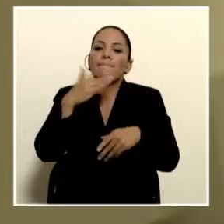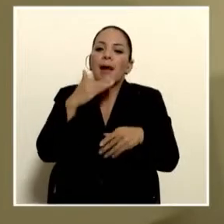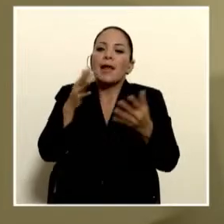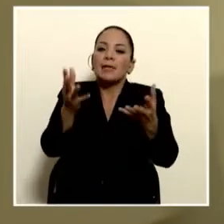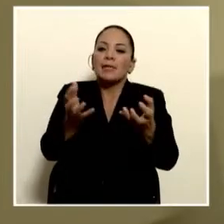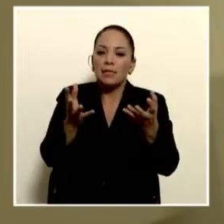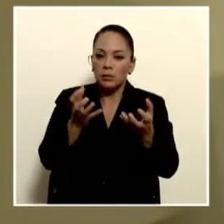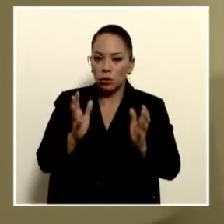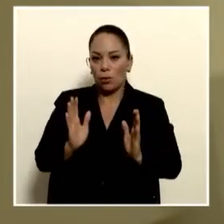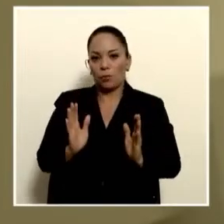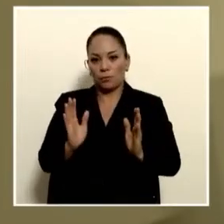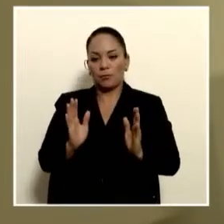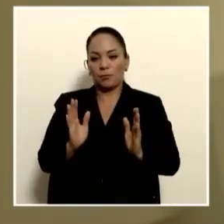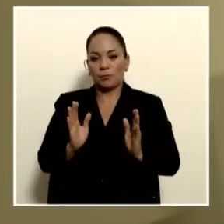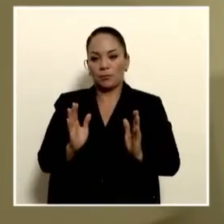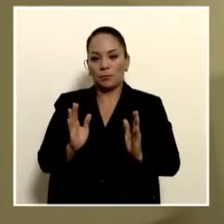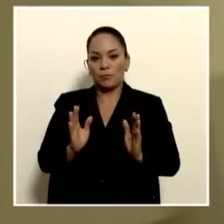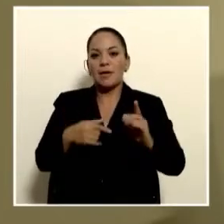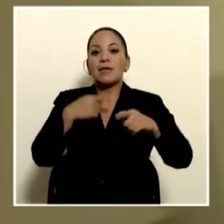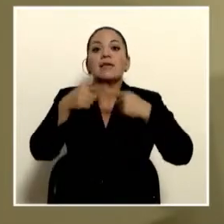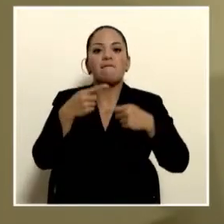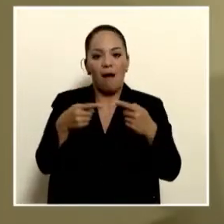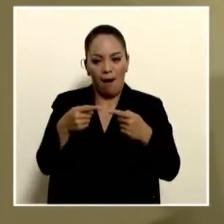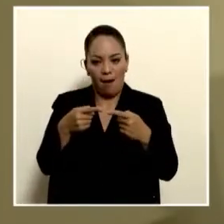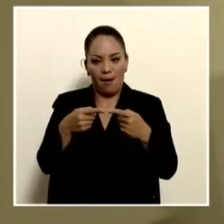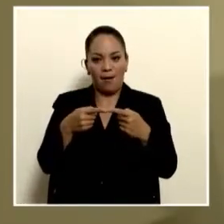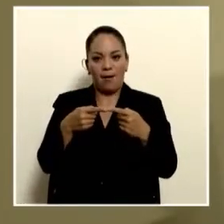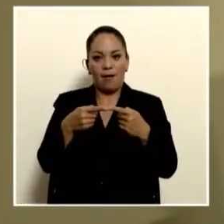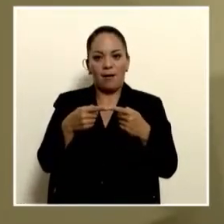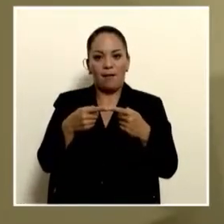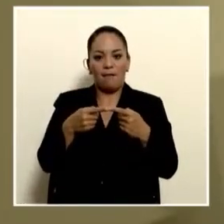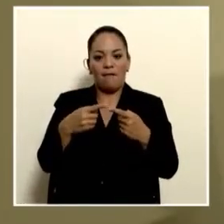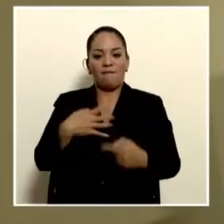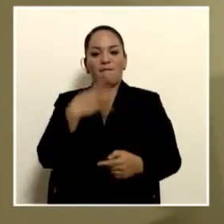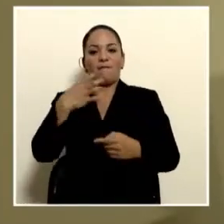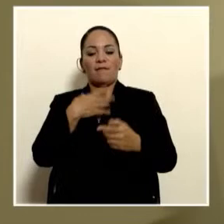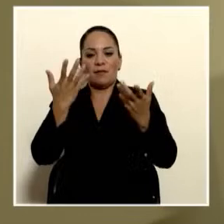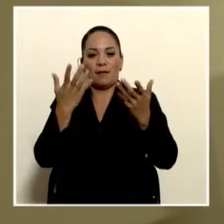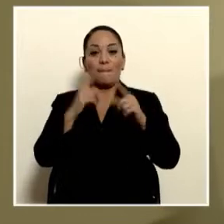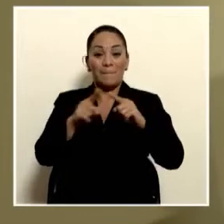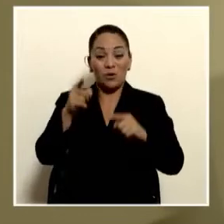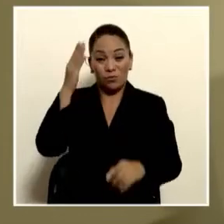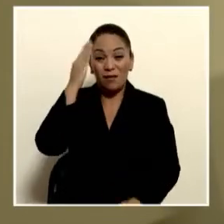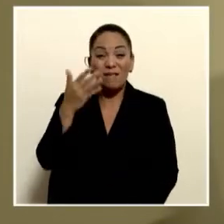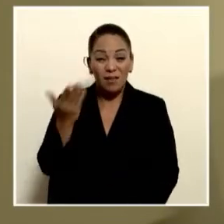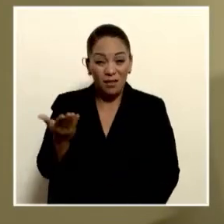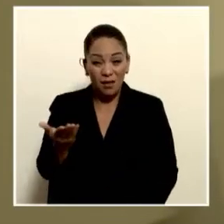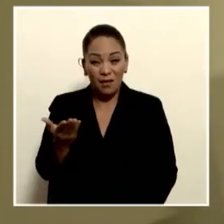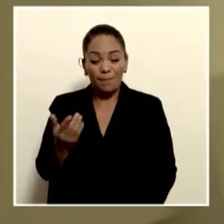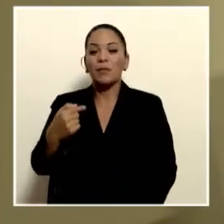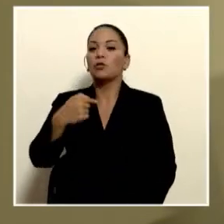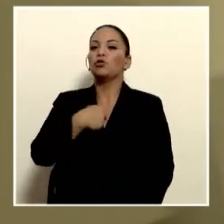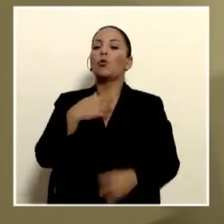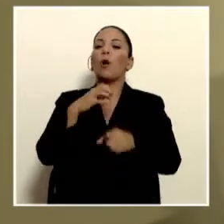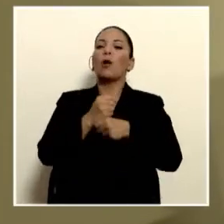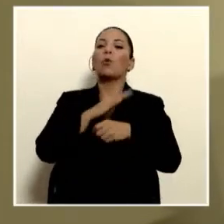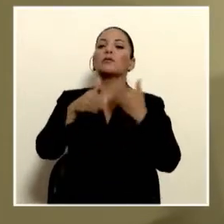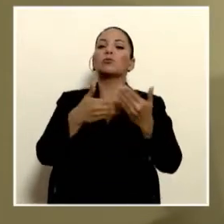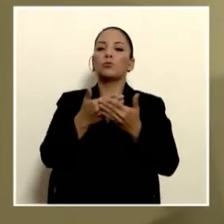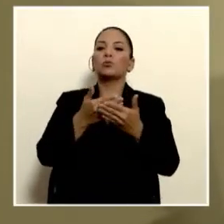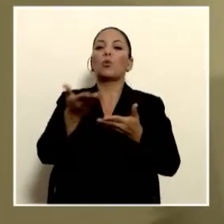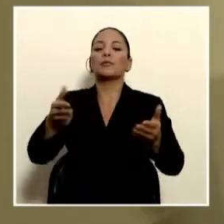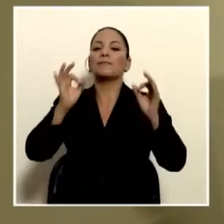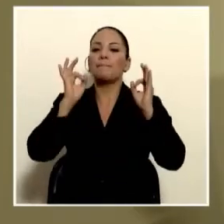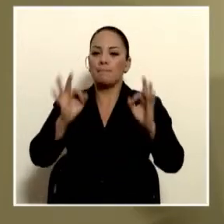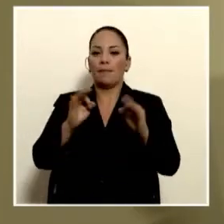malintencionada iba a hacer un escándalo de eso. Pero usted sabe qué, yo hago las cosas bien. Don